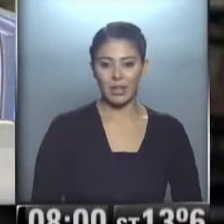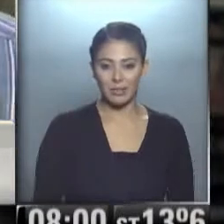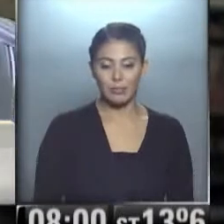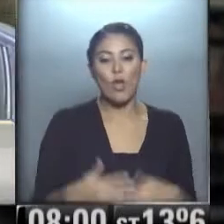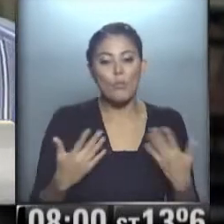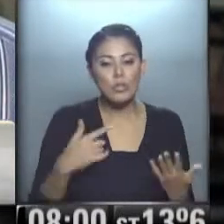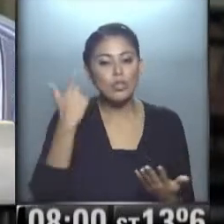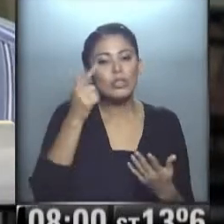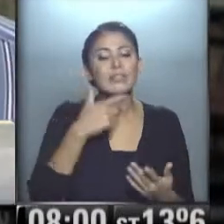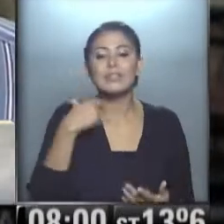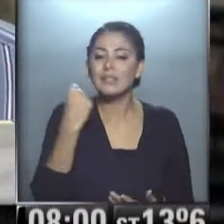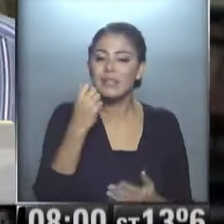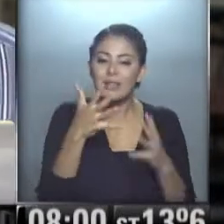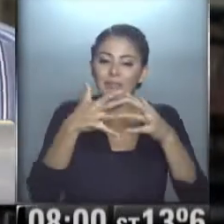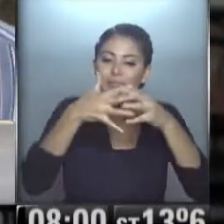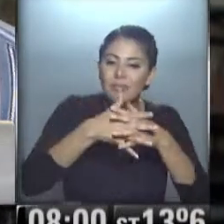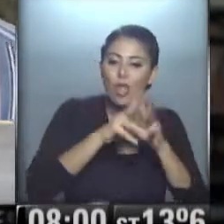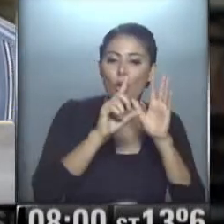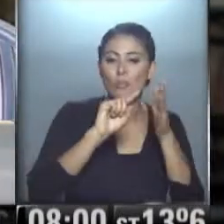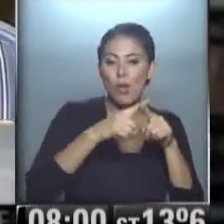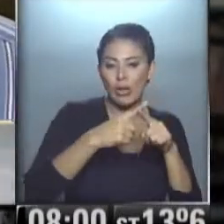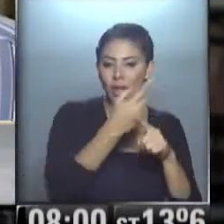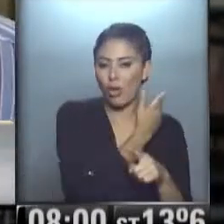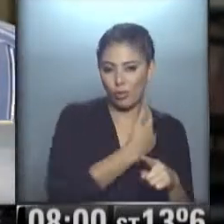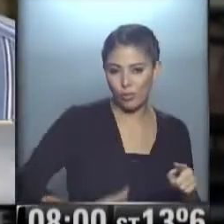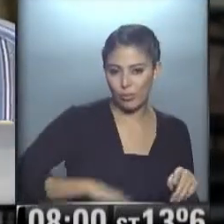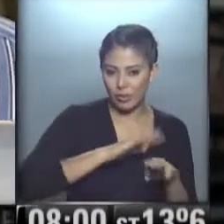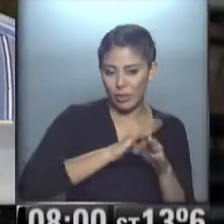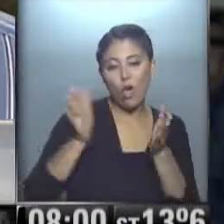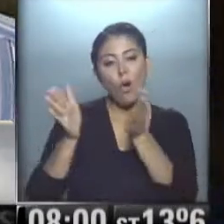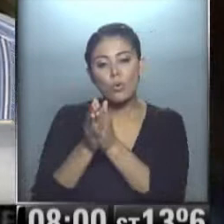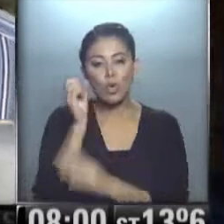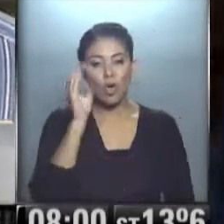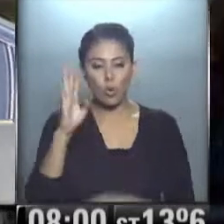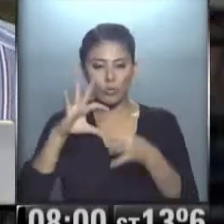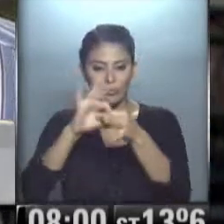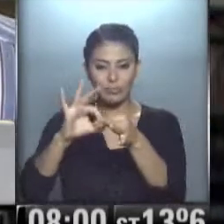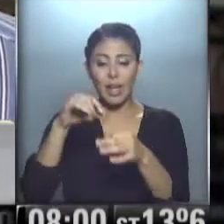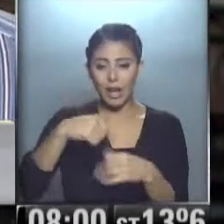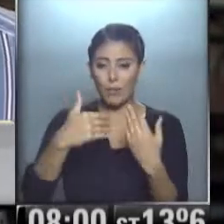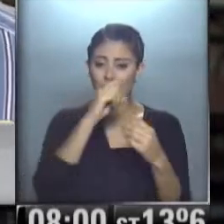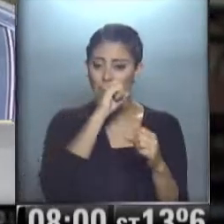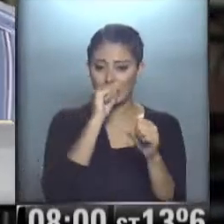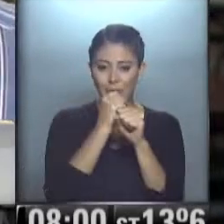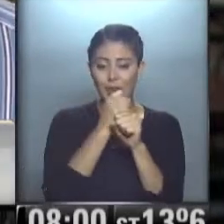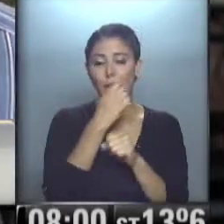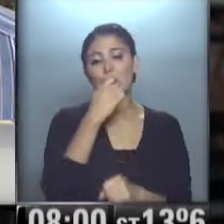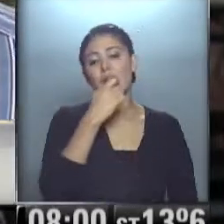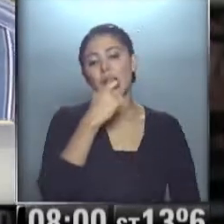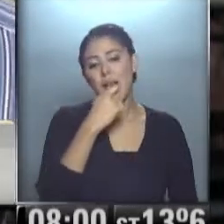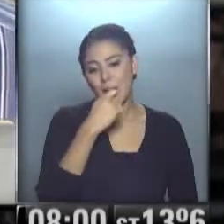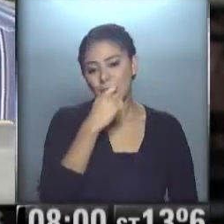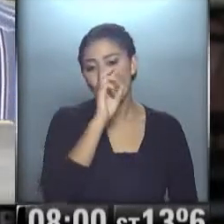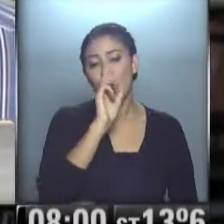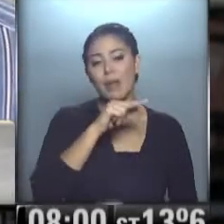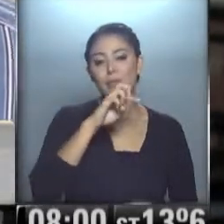Por eso nosotros también queremos articular las políticas de Estado junto con los clubes, porque por acá se puede trabajar, por ejemplo, en el